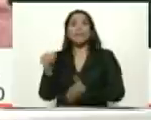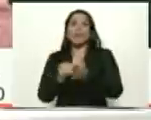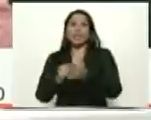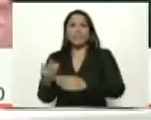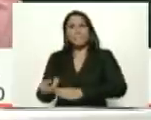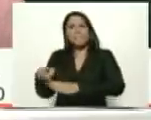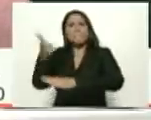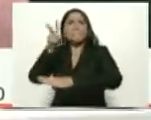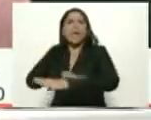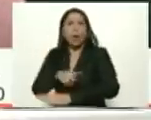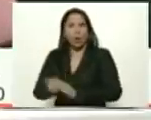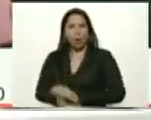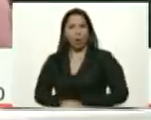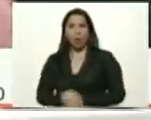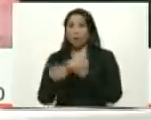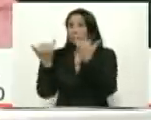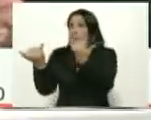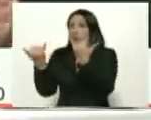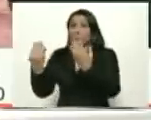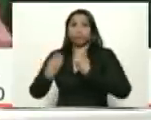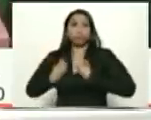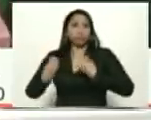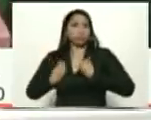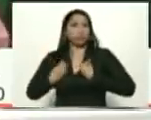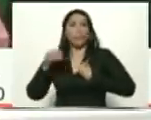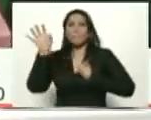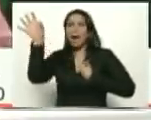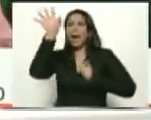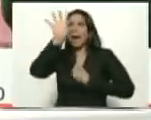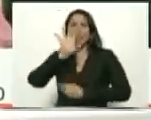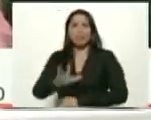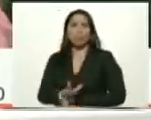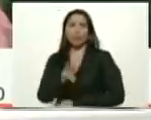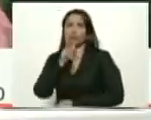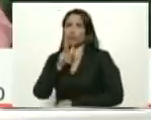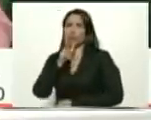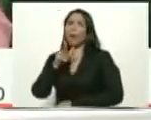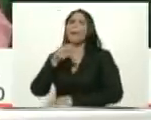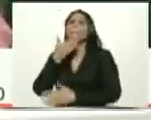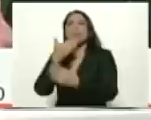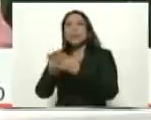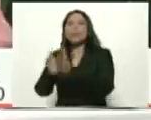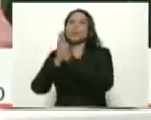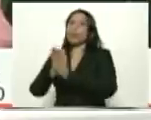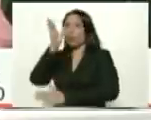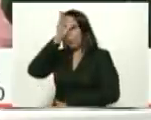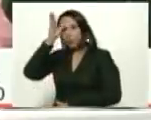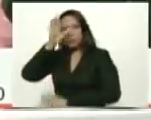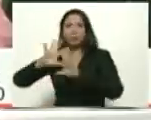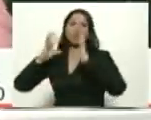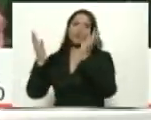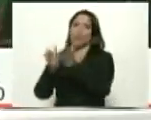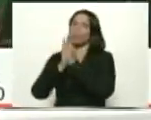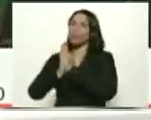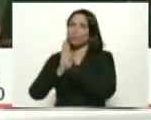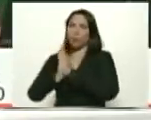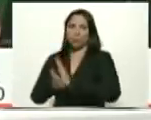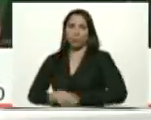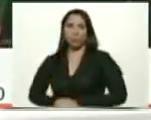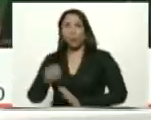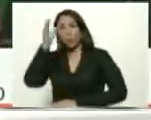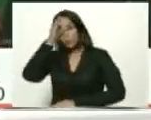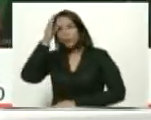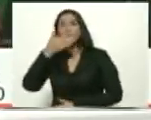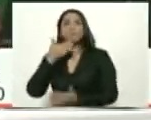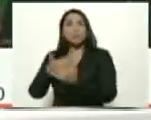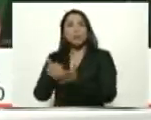peor que lo que ya están viviendo en esos países. Yo pido conciencia en el mundo. Pido conciencia,